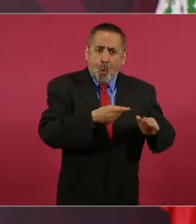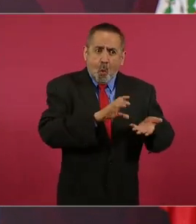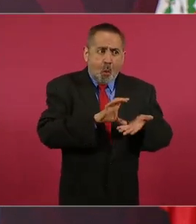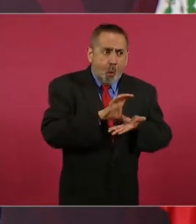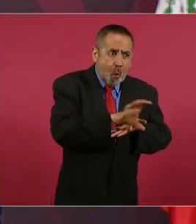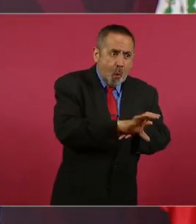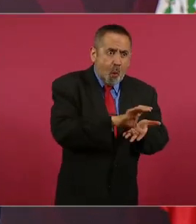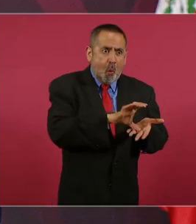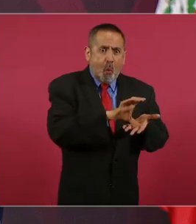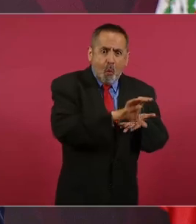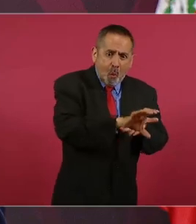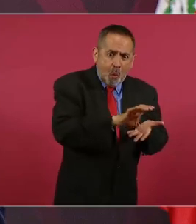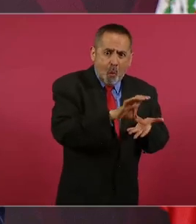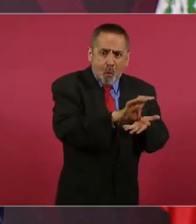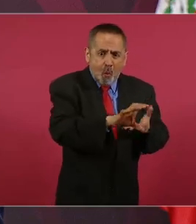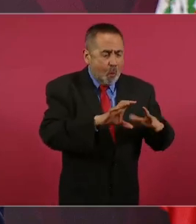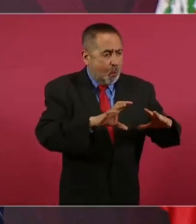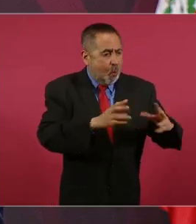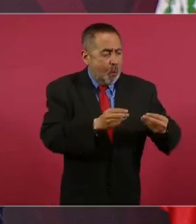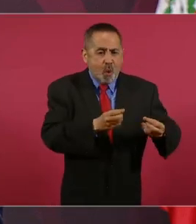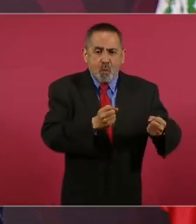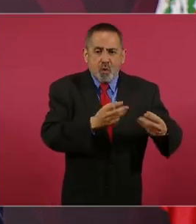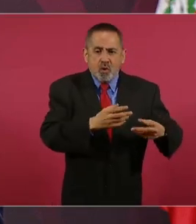que se crearon